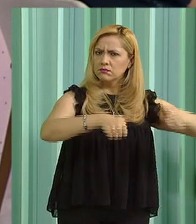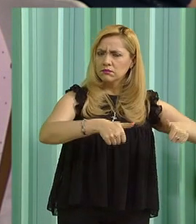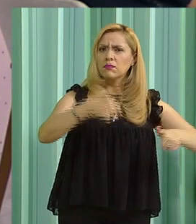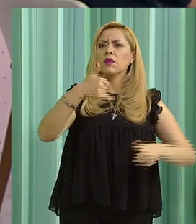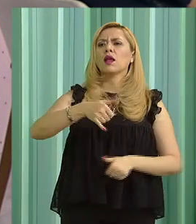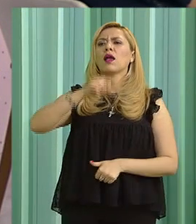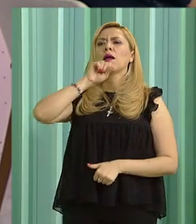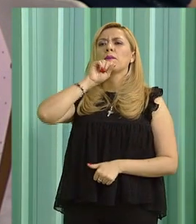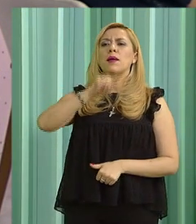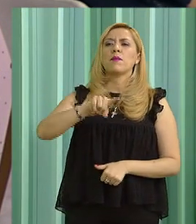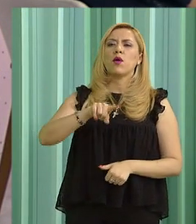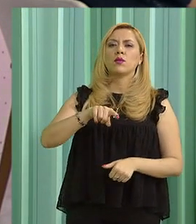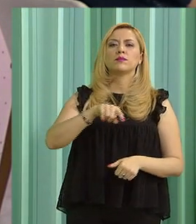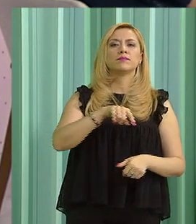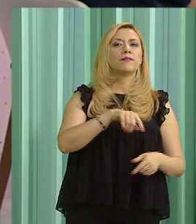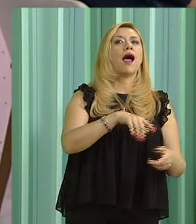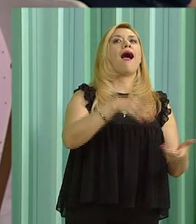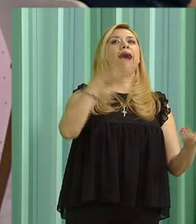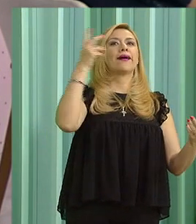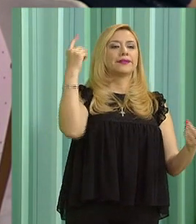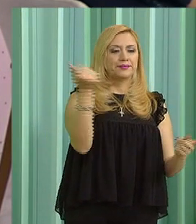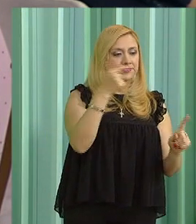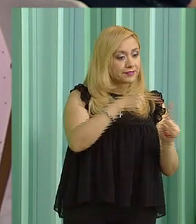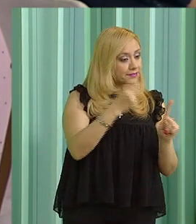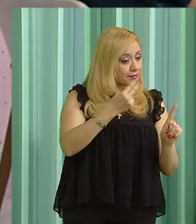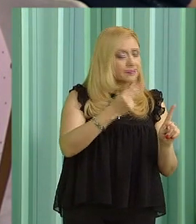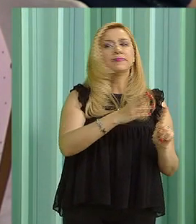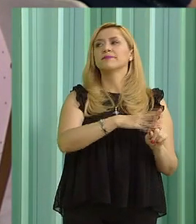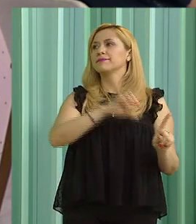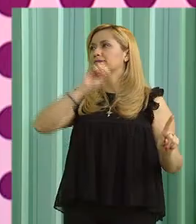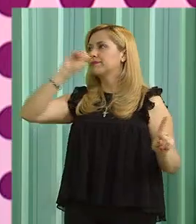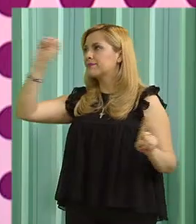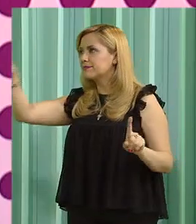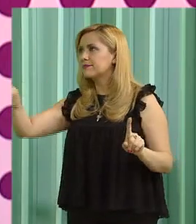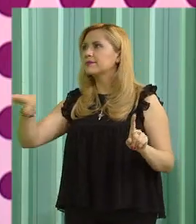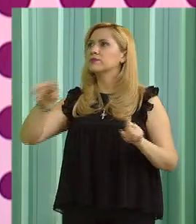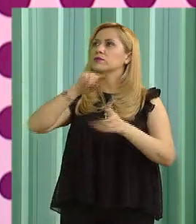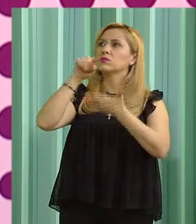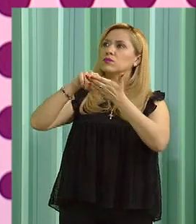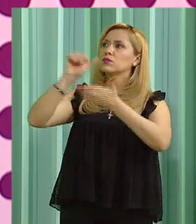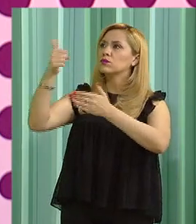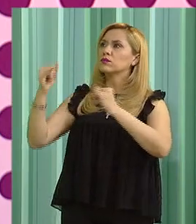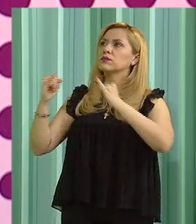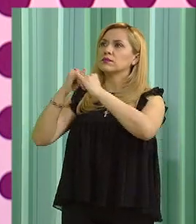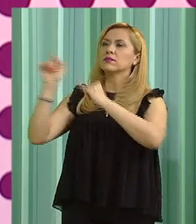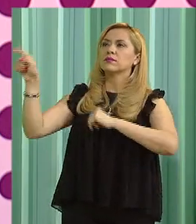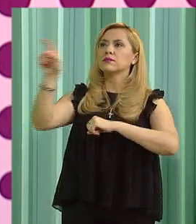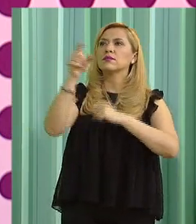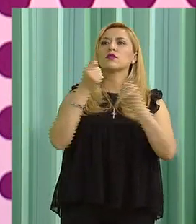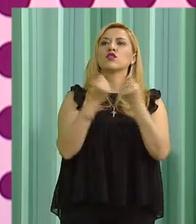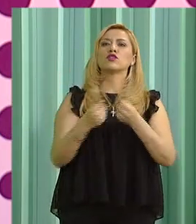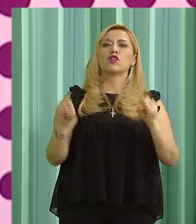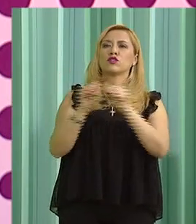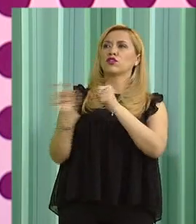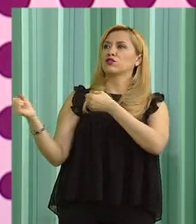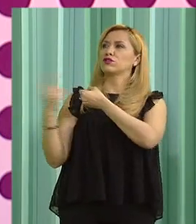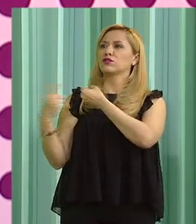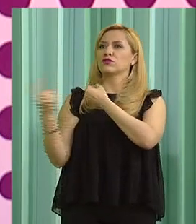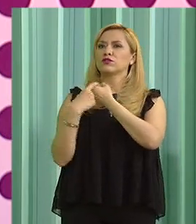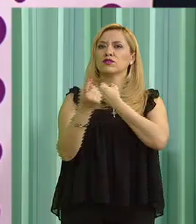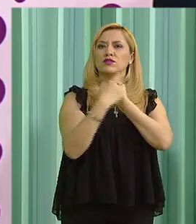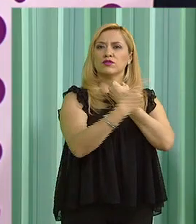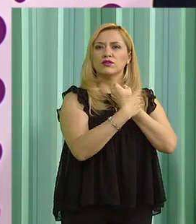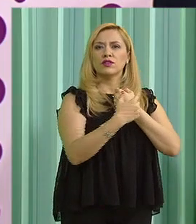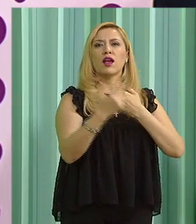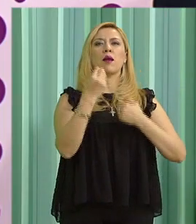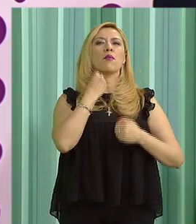Y también hacemos canalización, ya sea a unidades de protección de la misma agencia o con nuestros socios como PCR o a socios